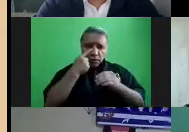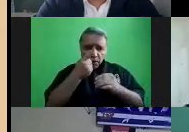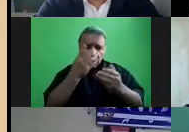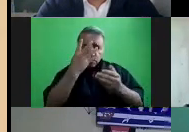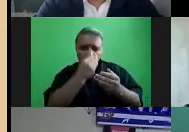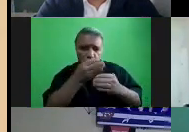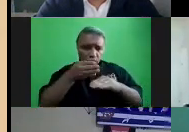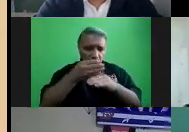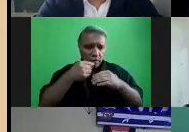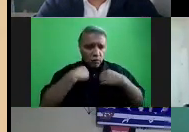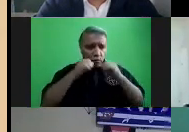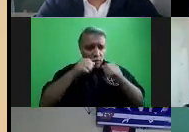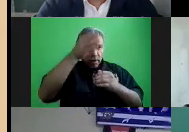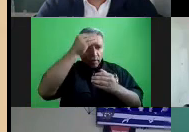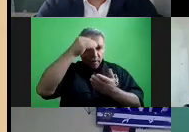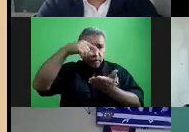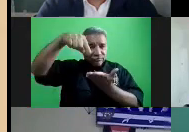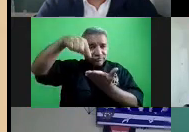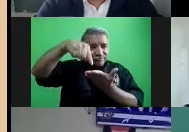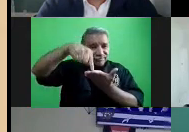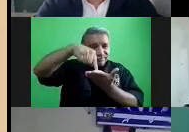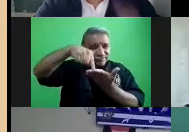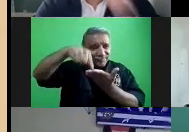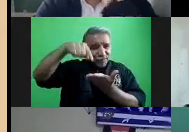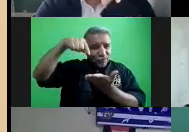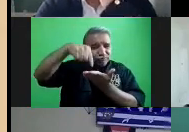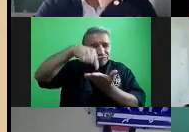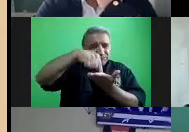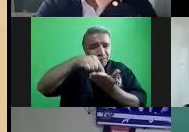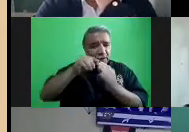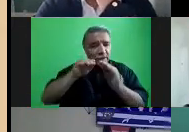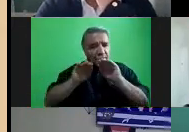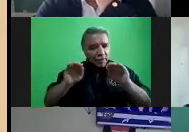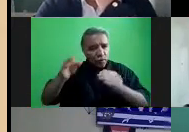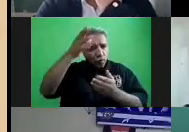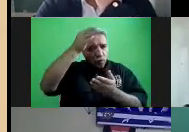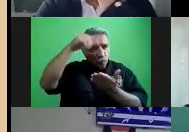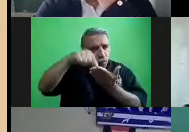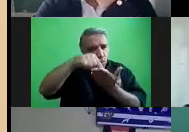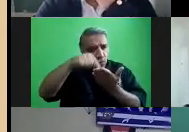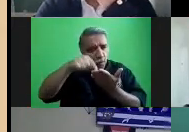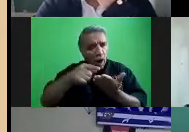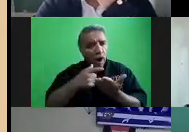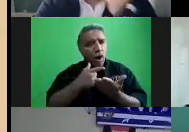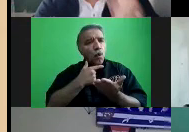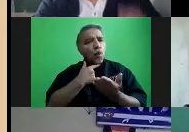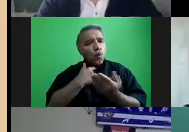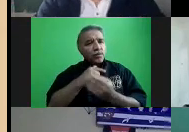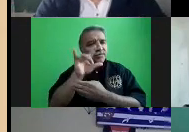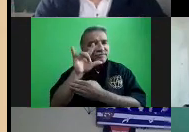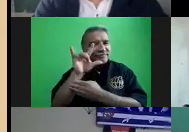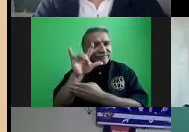Yo estoy presentando un trabajo del que realizo en carpintería. ¿Cómo se puede realizar el